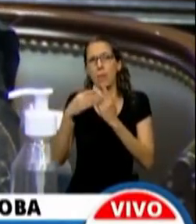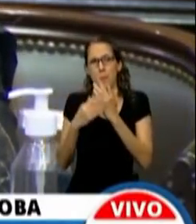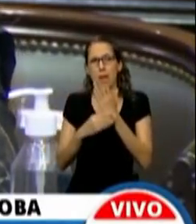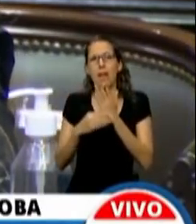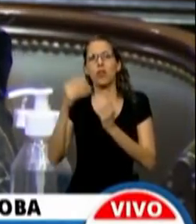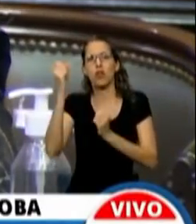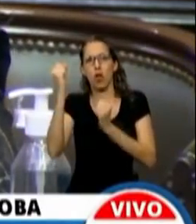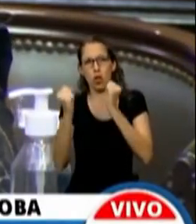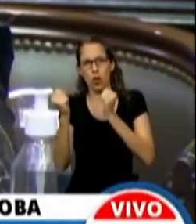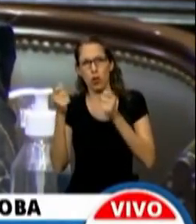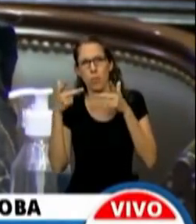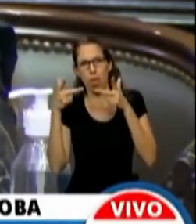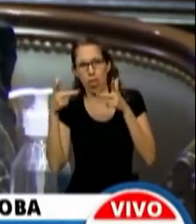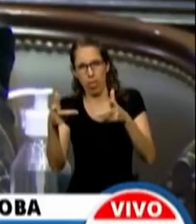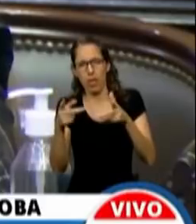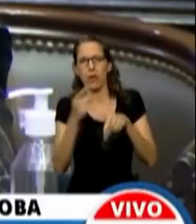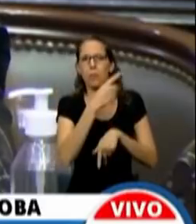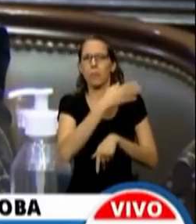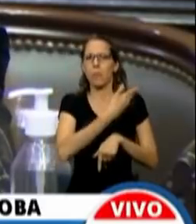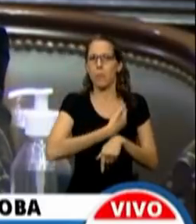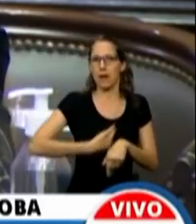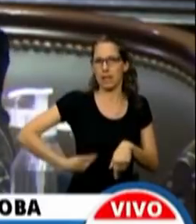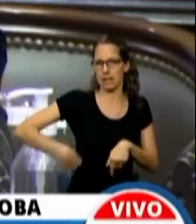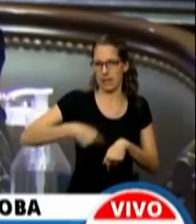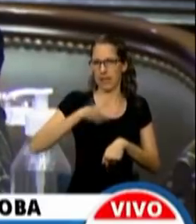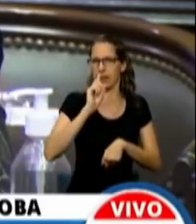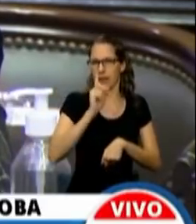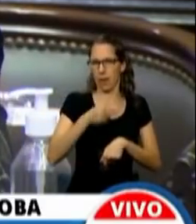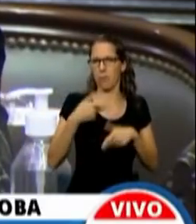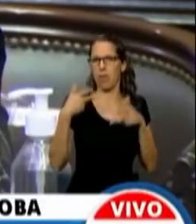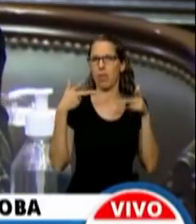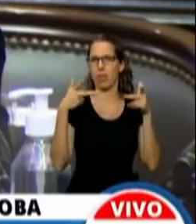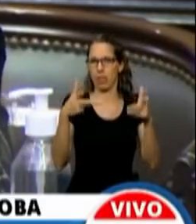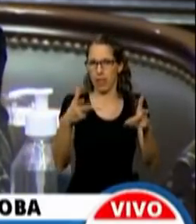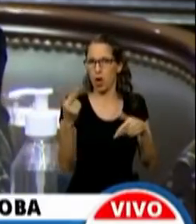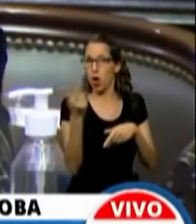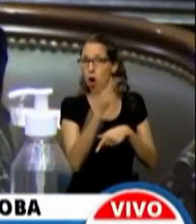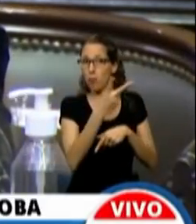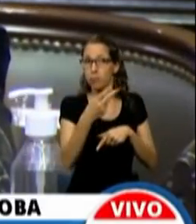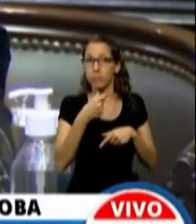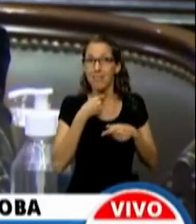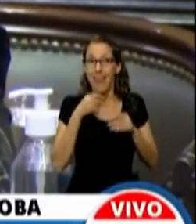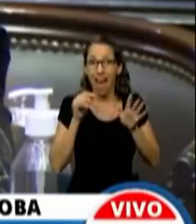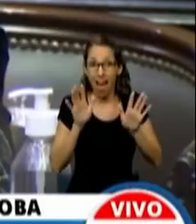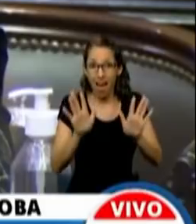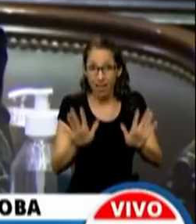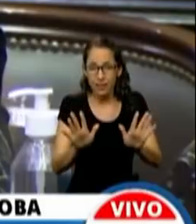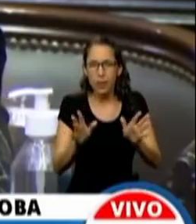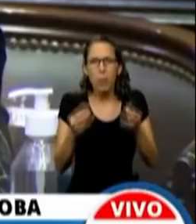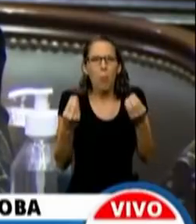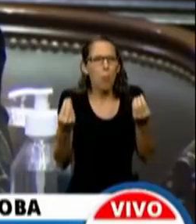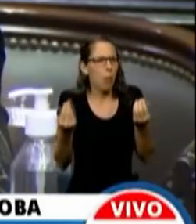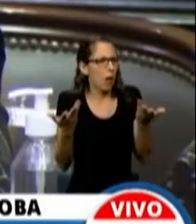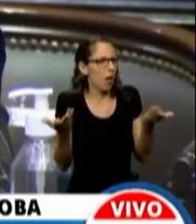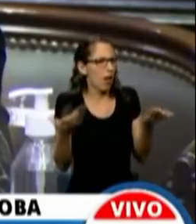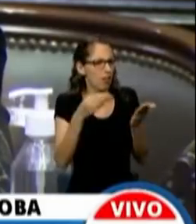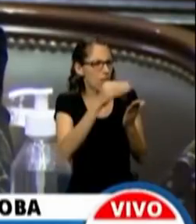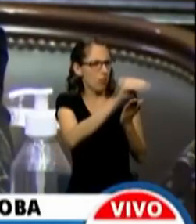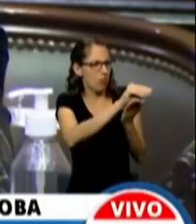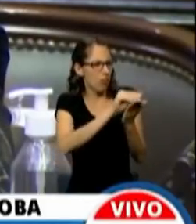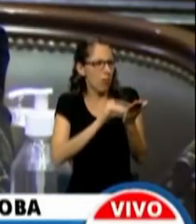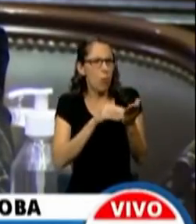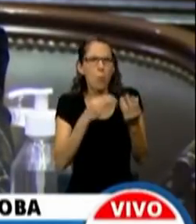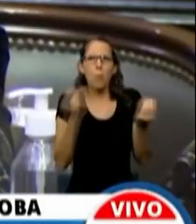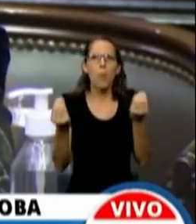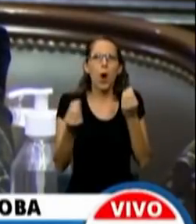semana posterior. Al último, después de 20 horas de estar allí sin dormir, la verdad